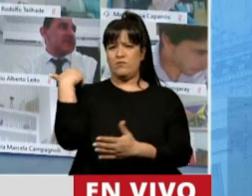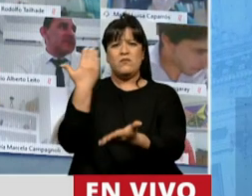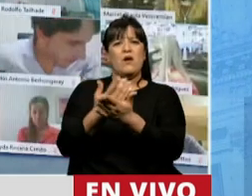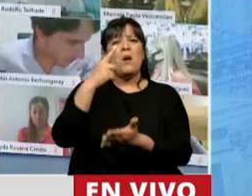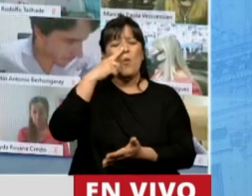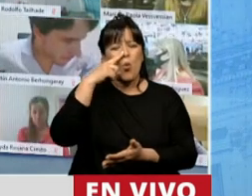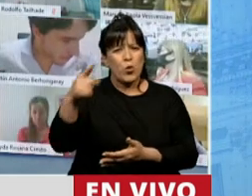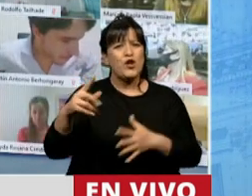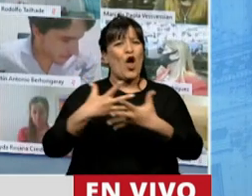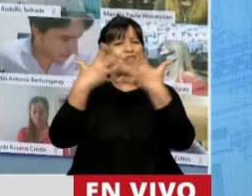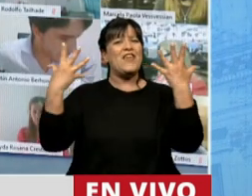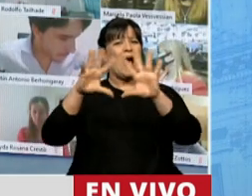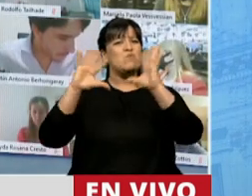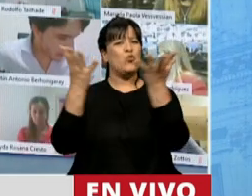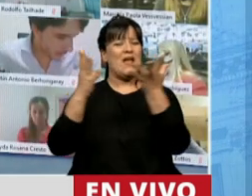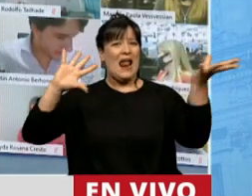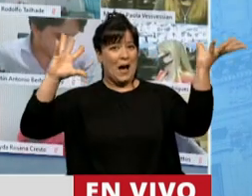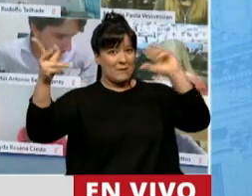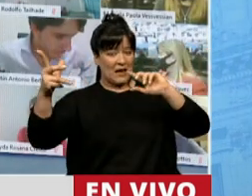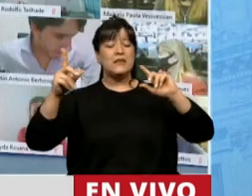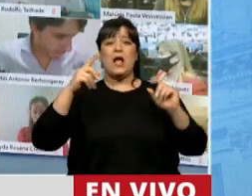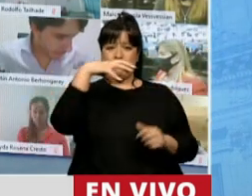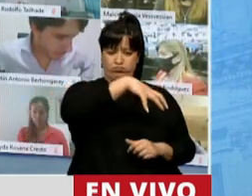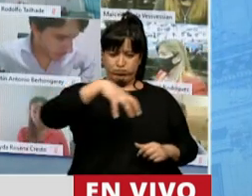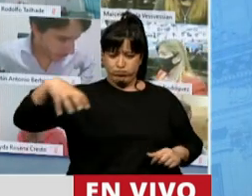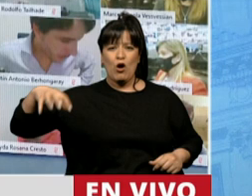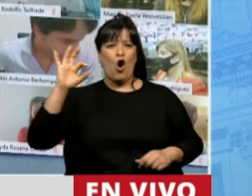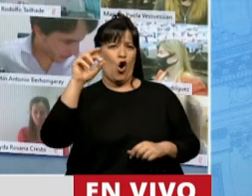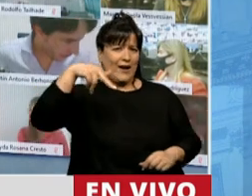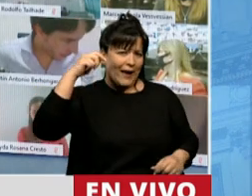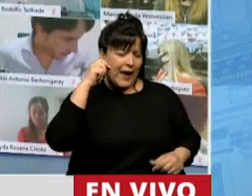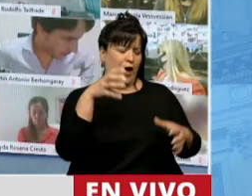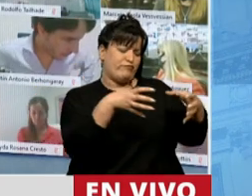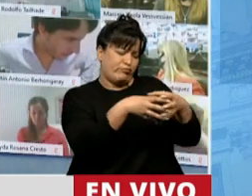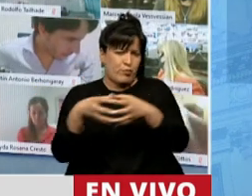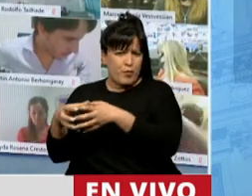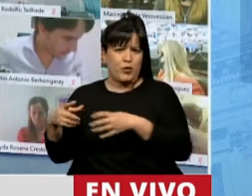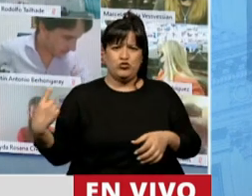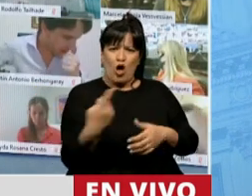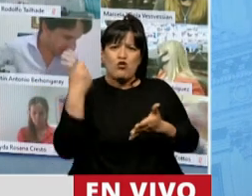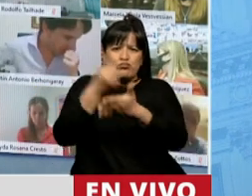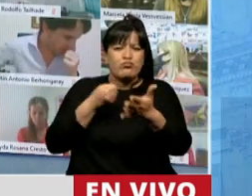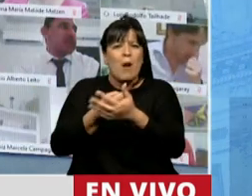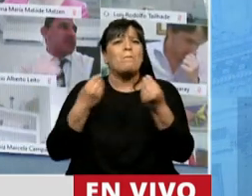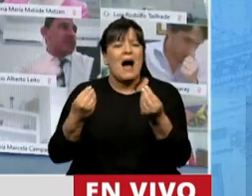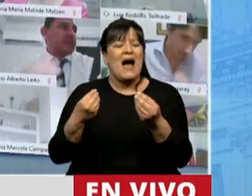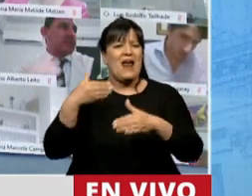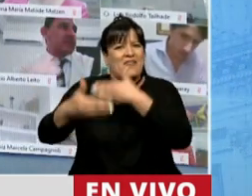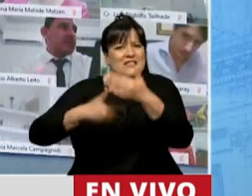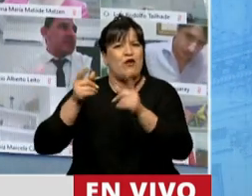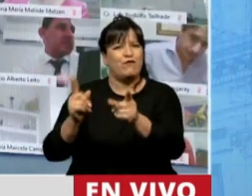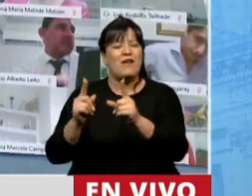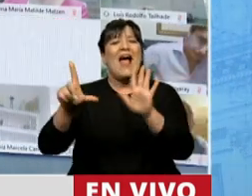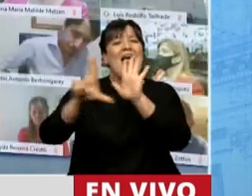Mundial del ambiente junto con las organizaciones también que militamos que militan y que militamos eh Por el desarrollo sostenible la ley